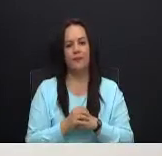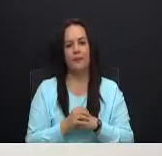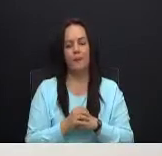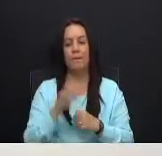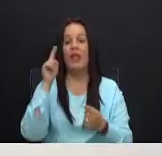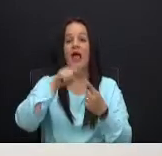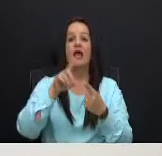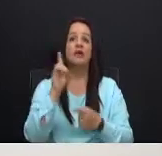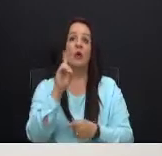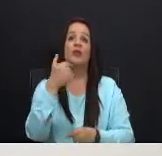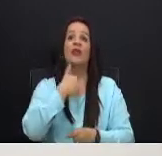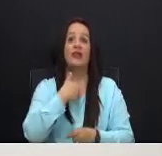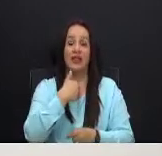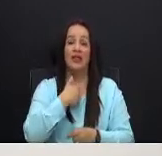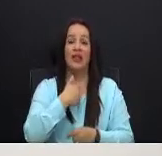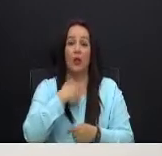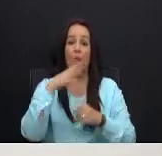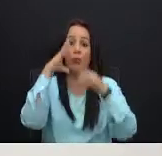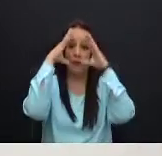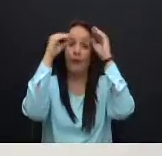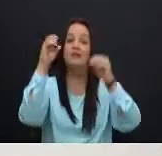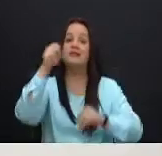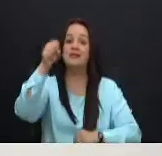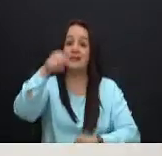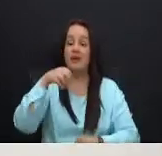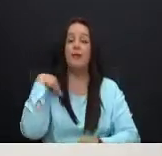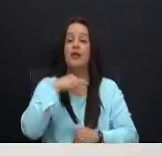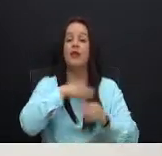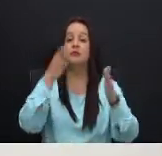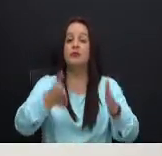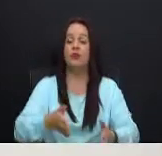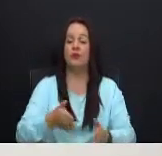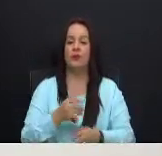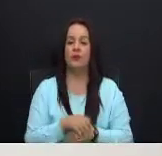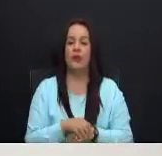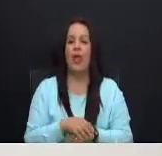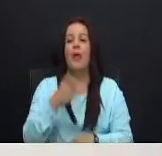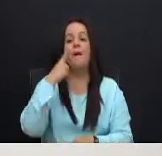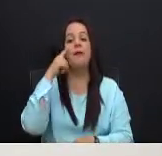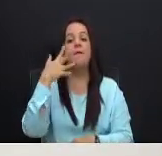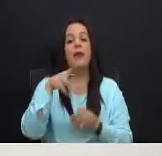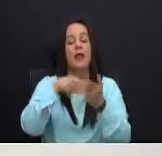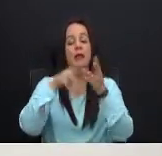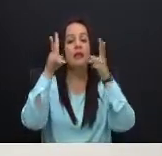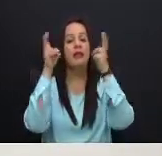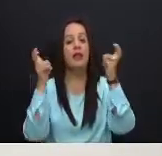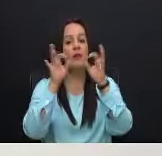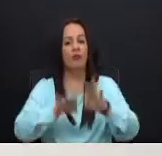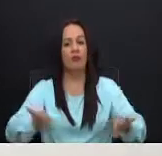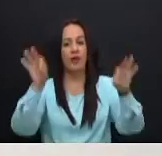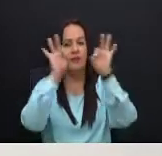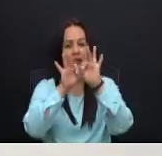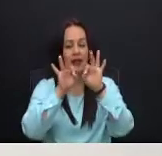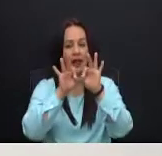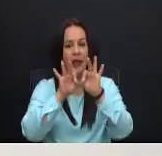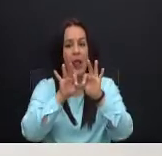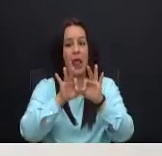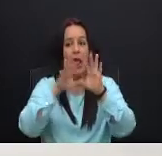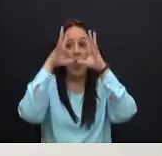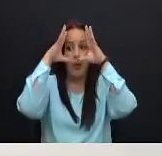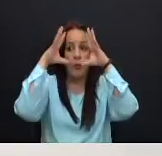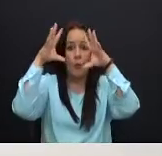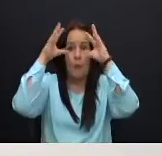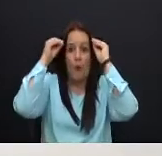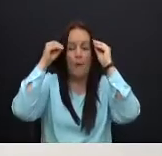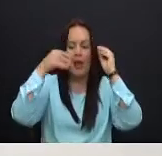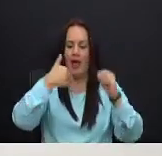Hasta donde tengo información, sí, señor ministro. Me parece que este es un tema que es fundamental. La información que yo